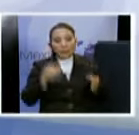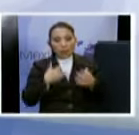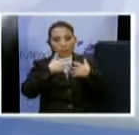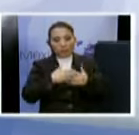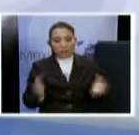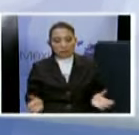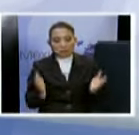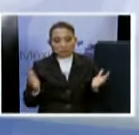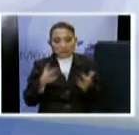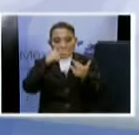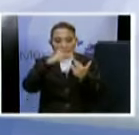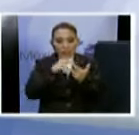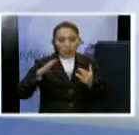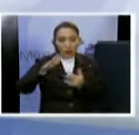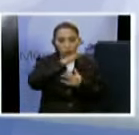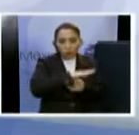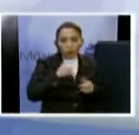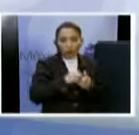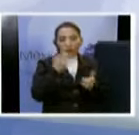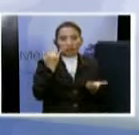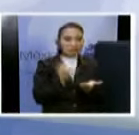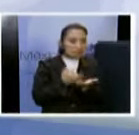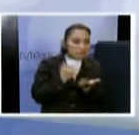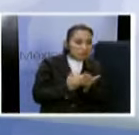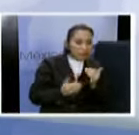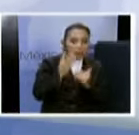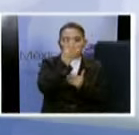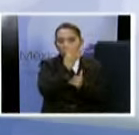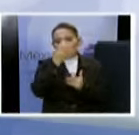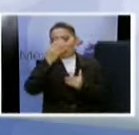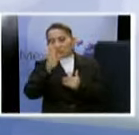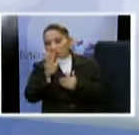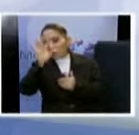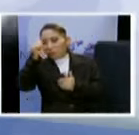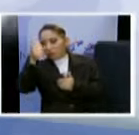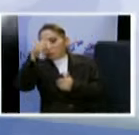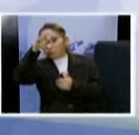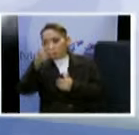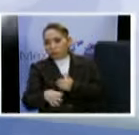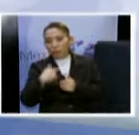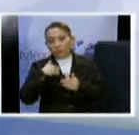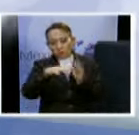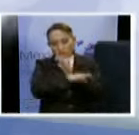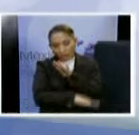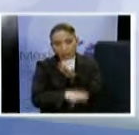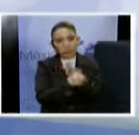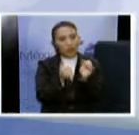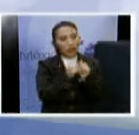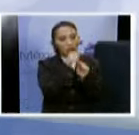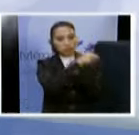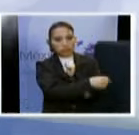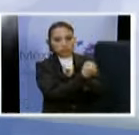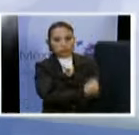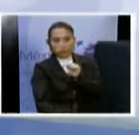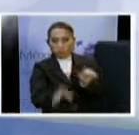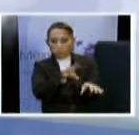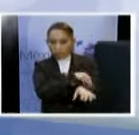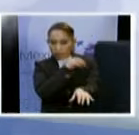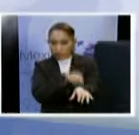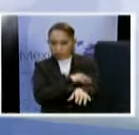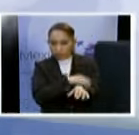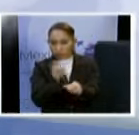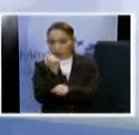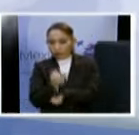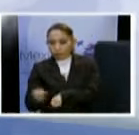de crecimiento de la región, con tasas de crecimiento de 4, 5 o 6%, sustentadas en el potencial energético,